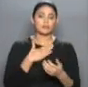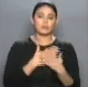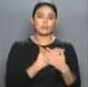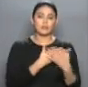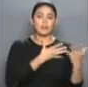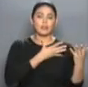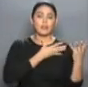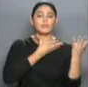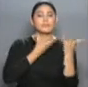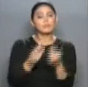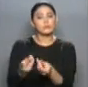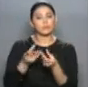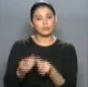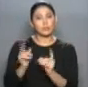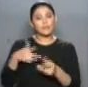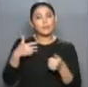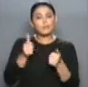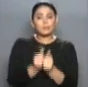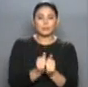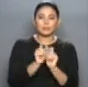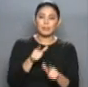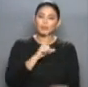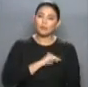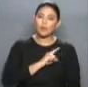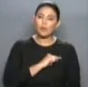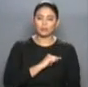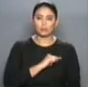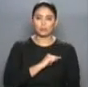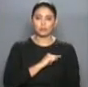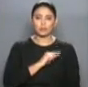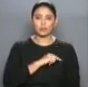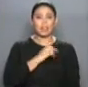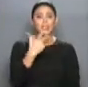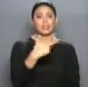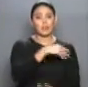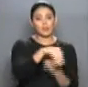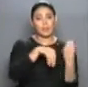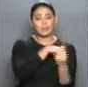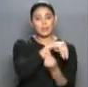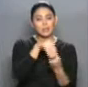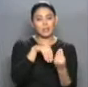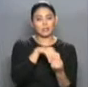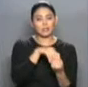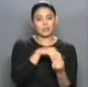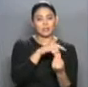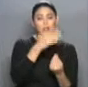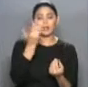solidaridad, mi acompañamiento y también mi dolor para las tres familias